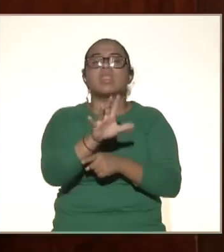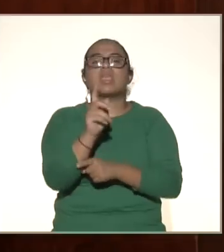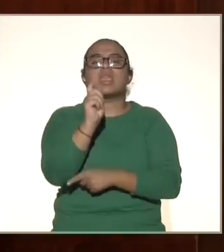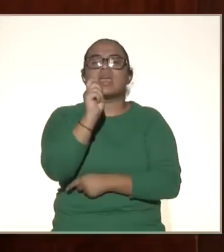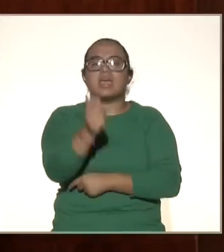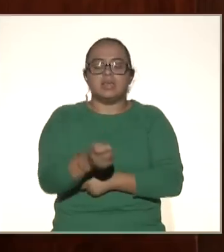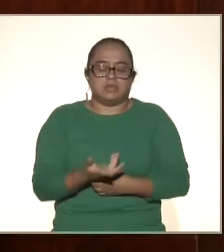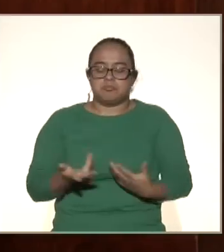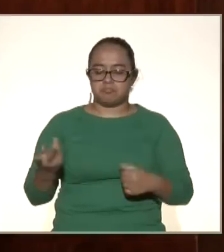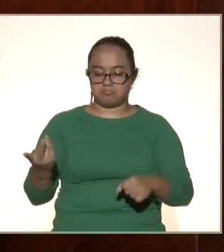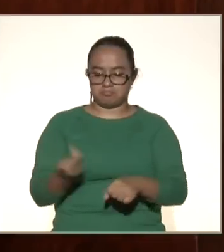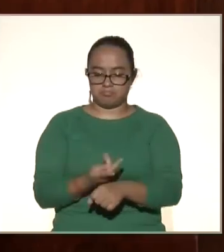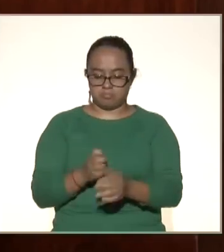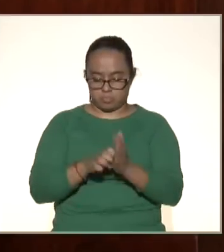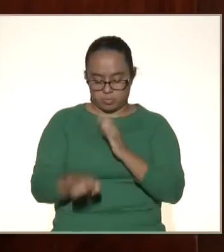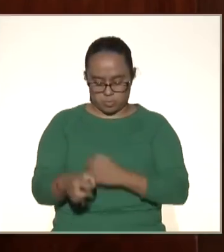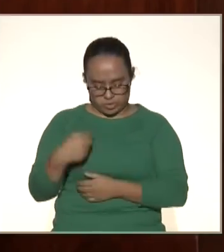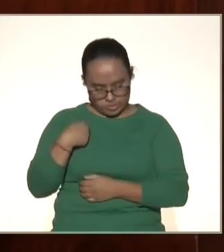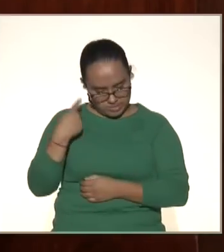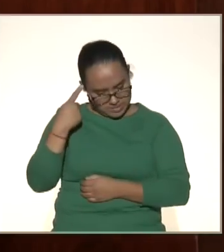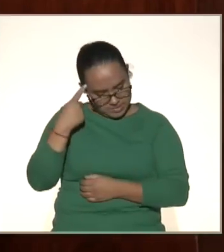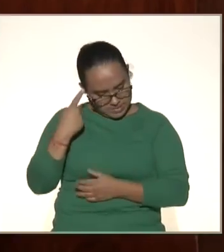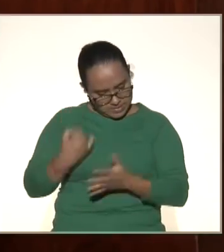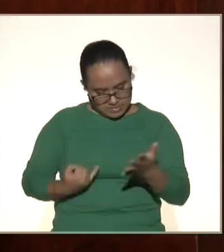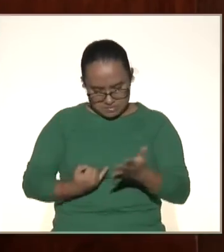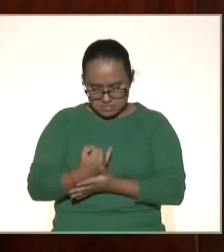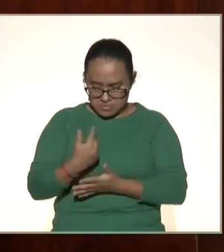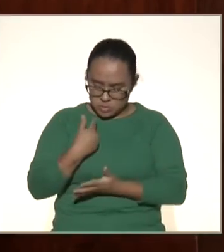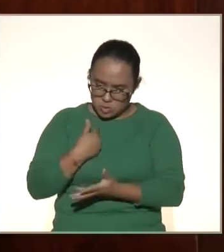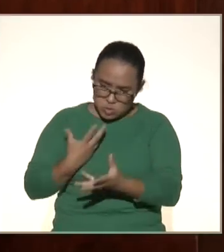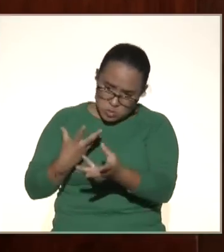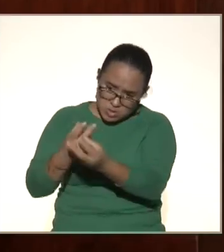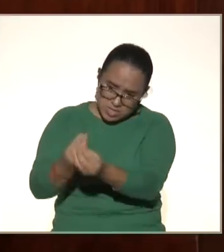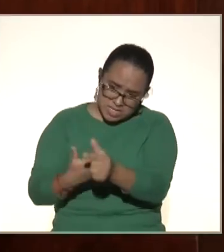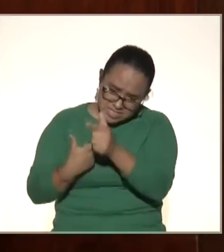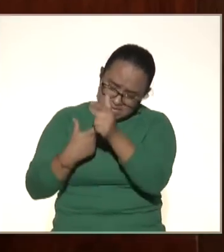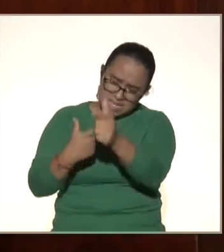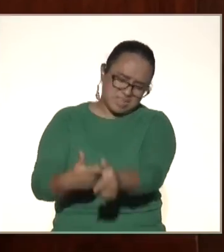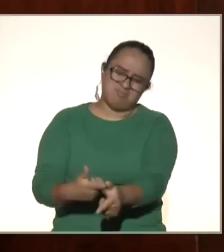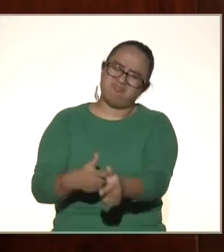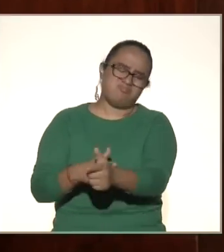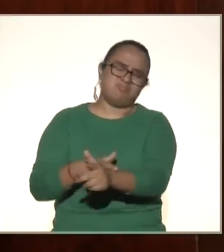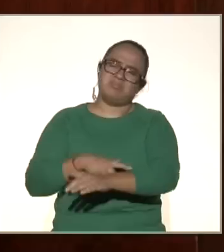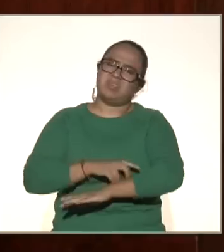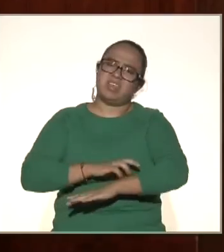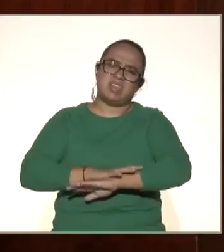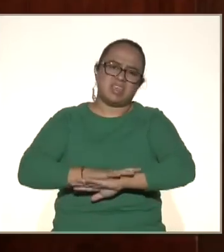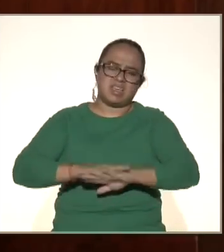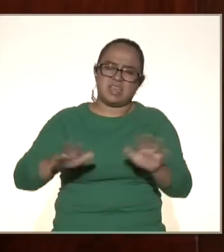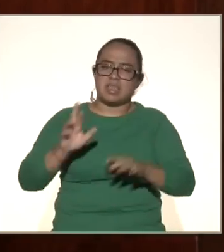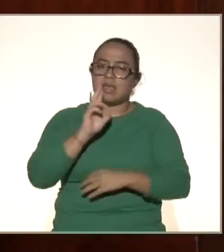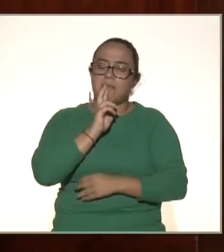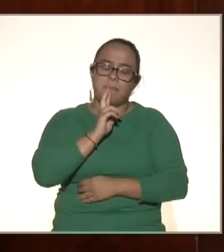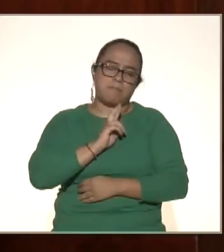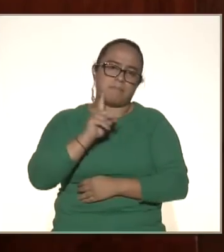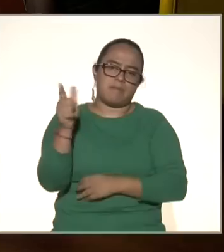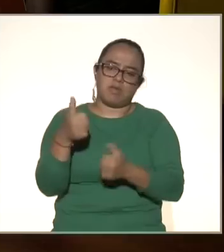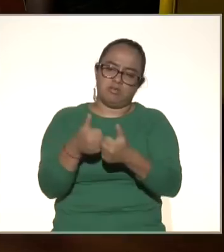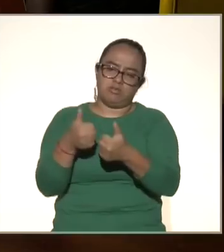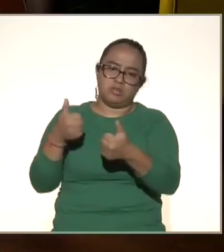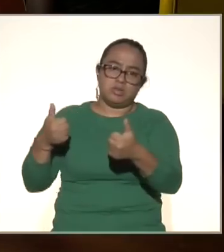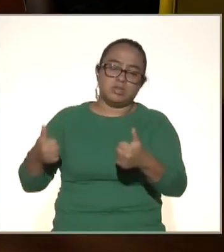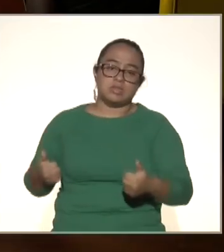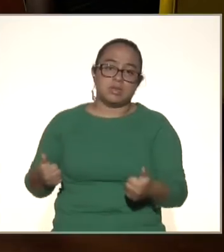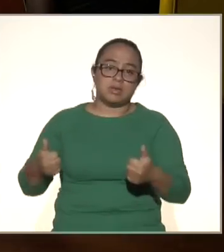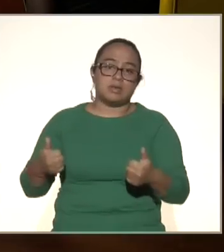sobre qué pasa cuando decidimos ya no seguir con estas imposiciones, como se refirió nuestra